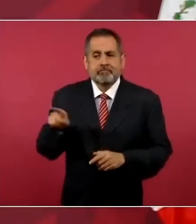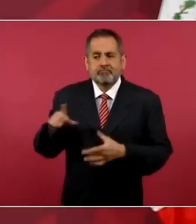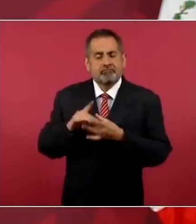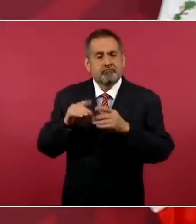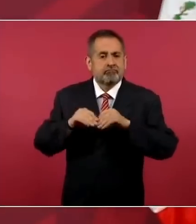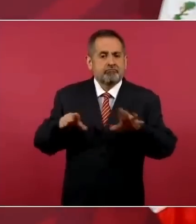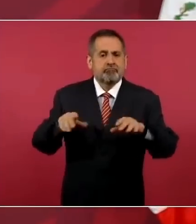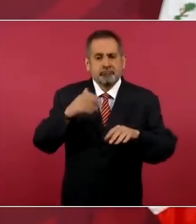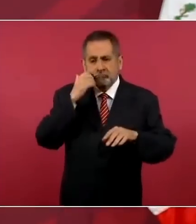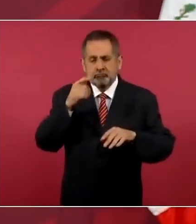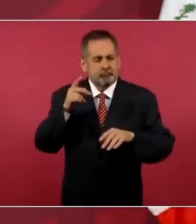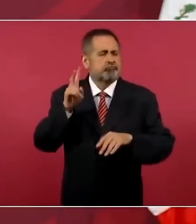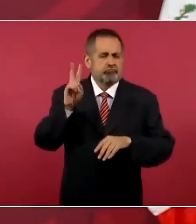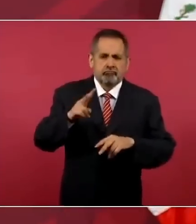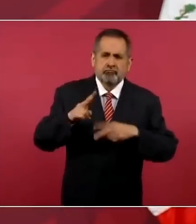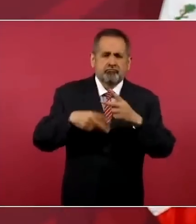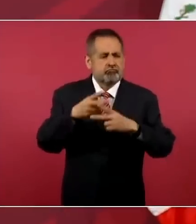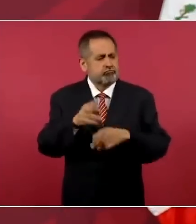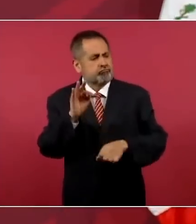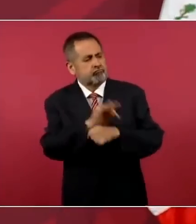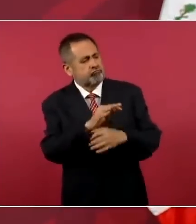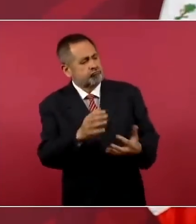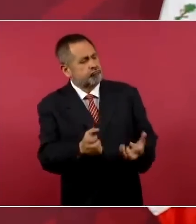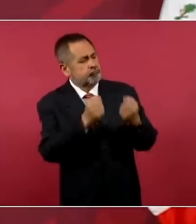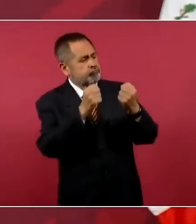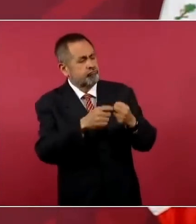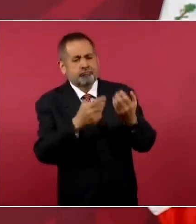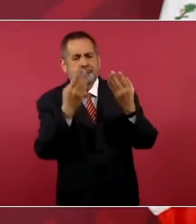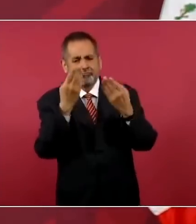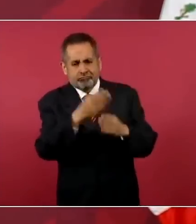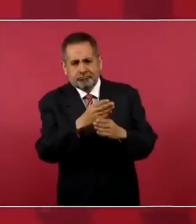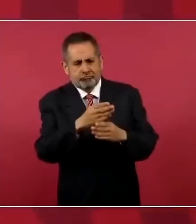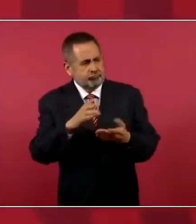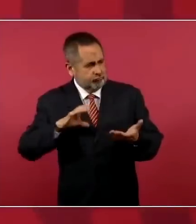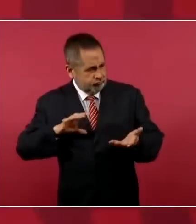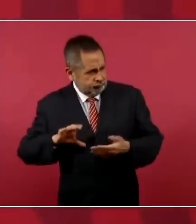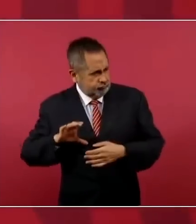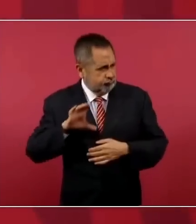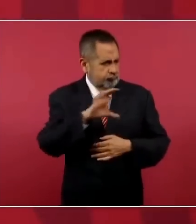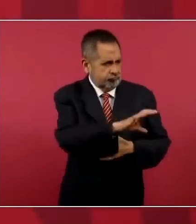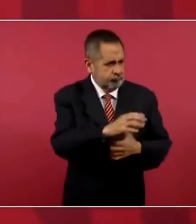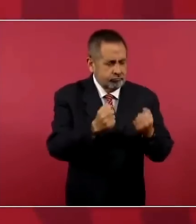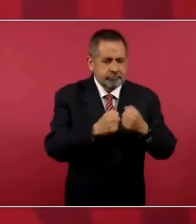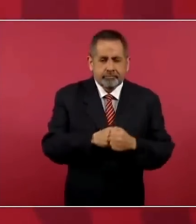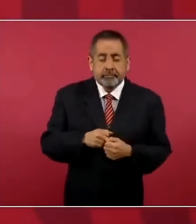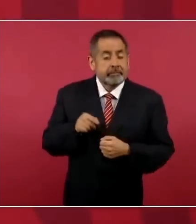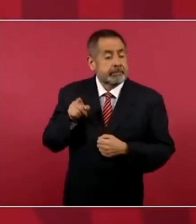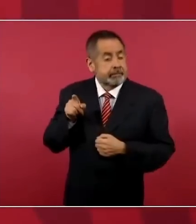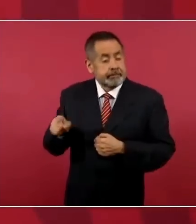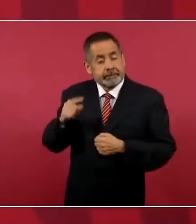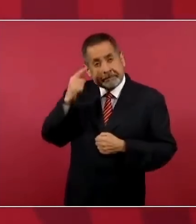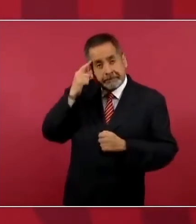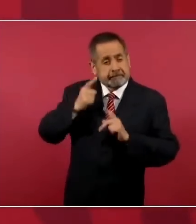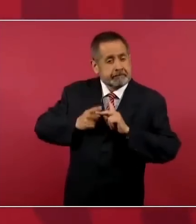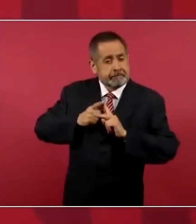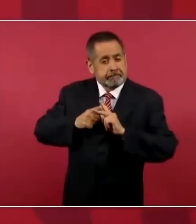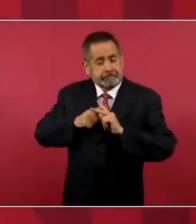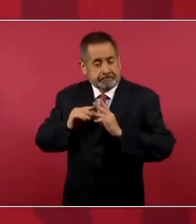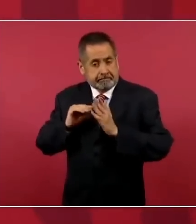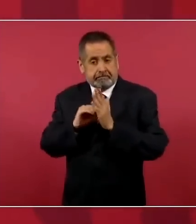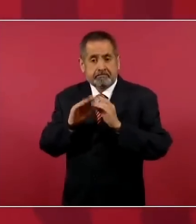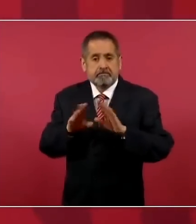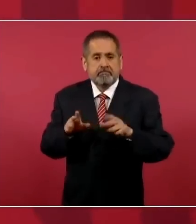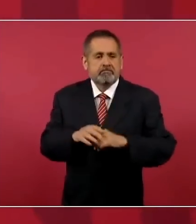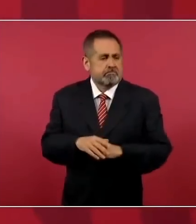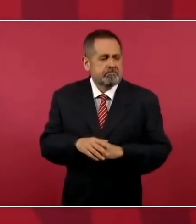que iba a llevar a cabo el rescate de bancos y de empresas, estimó que nos